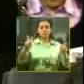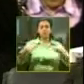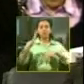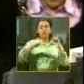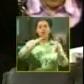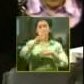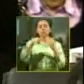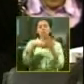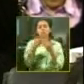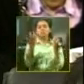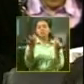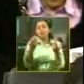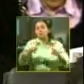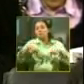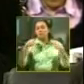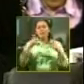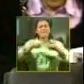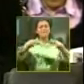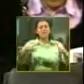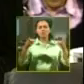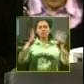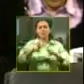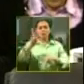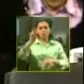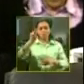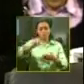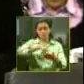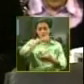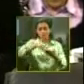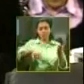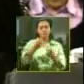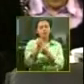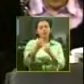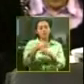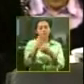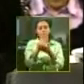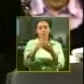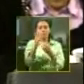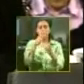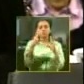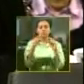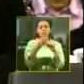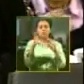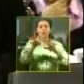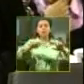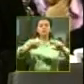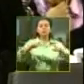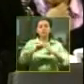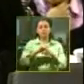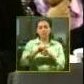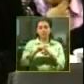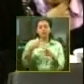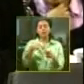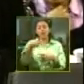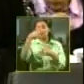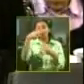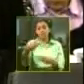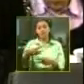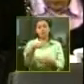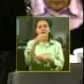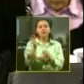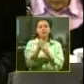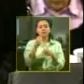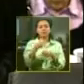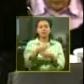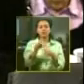todos queremos vivir, pero también la no violencia, por su parte, hace referencia a una acción mucho más práctica que corresponde y que